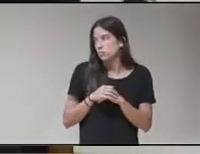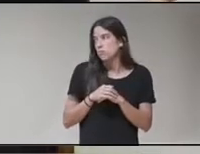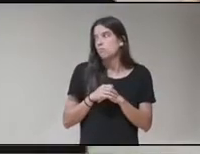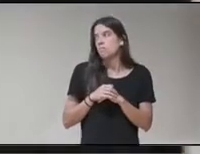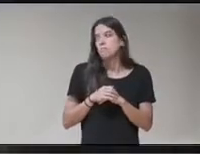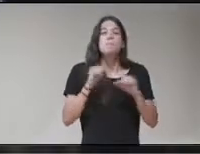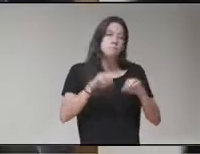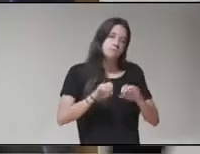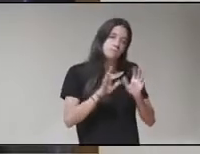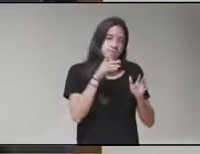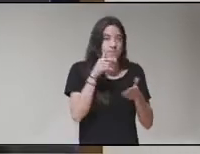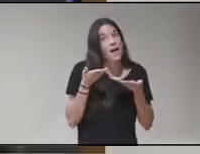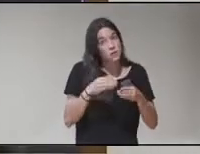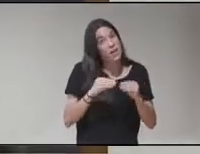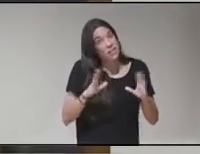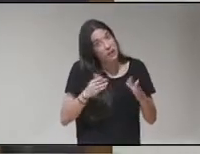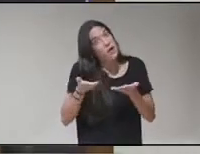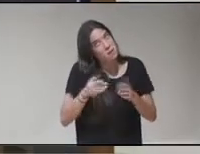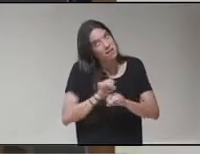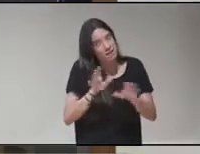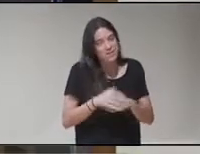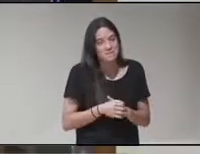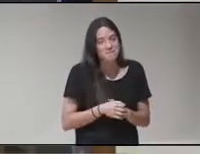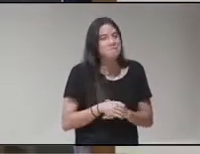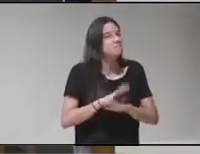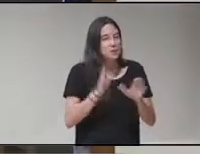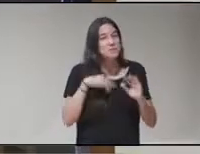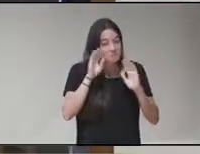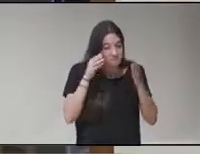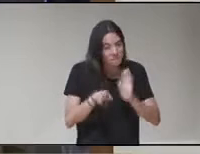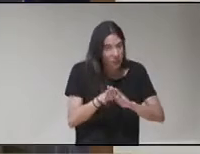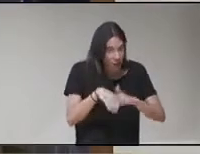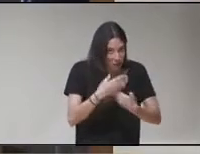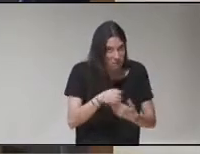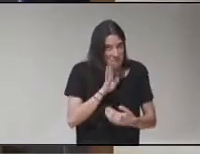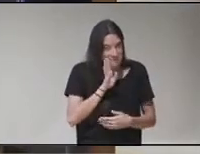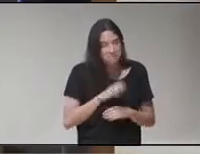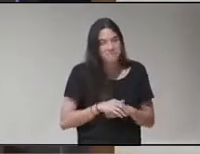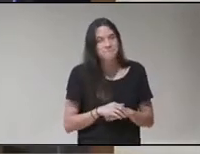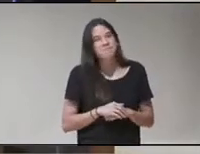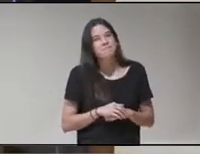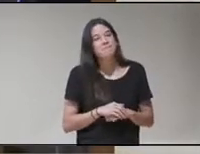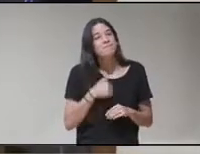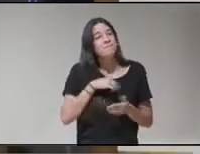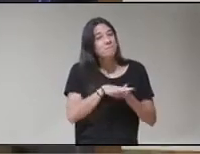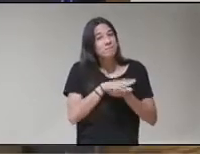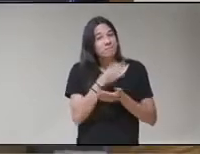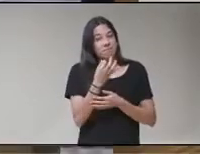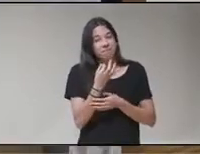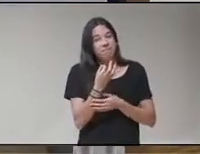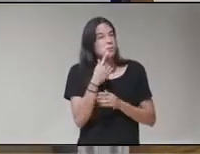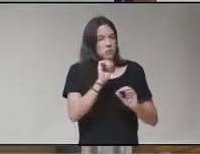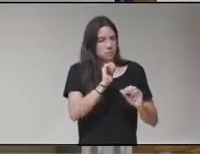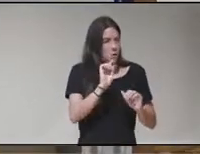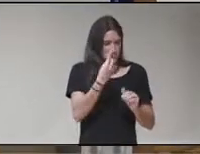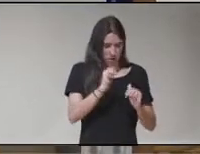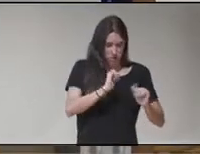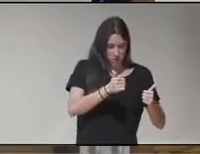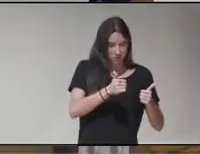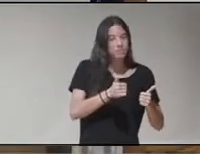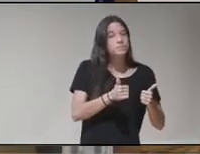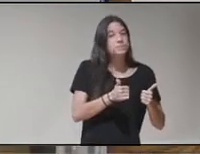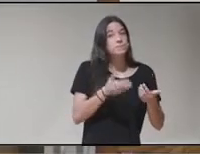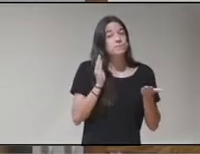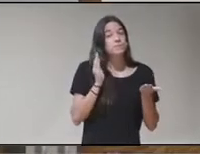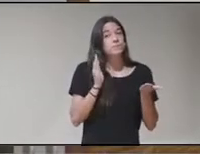Claro, eso ayuda. A lo que iba. De lo que os voy a hablar, bueno, inicialmente, cuando yo